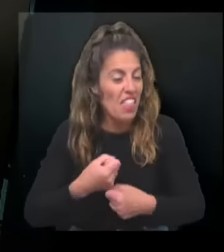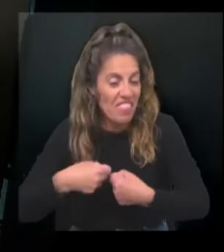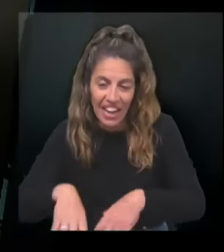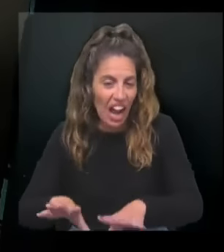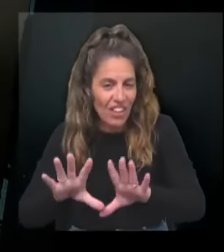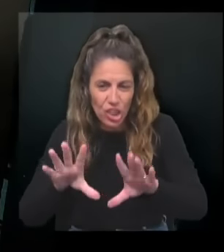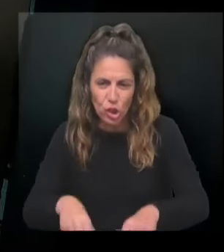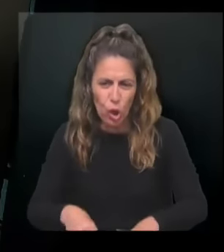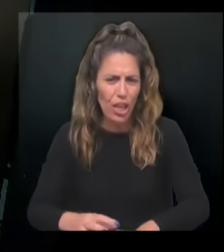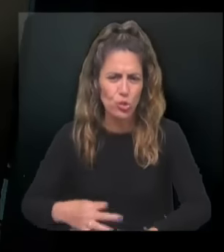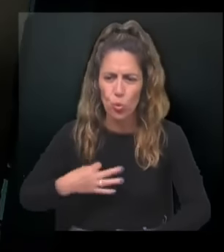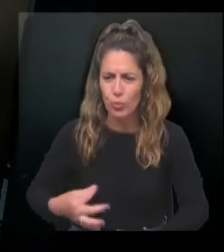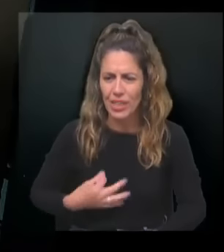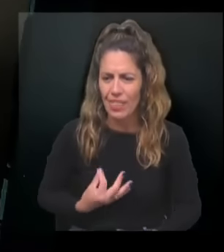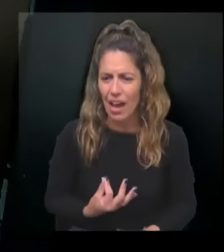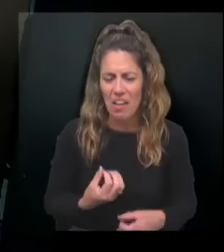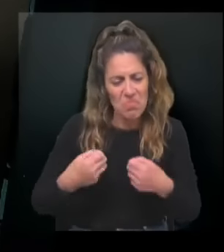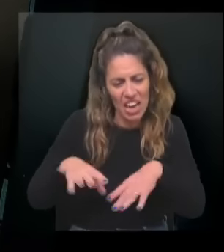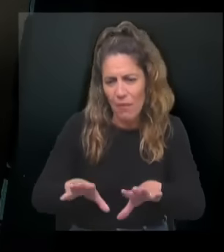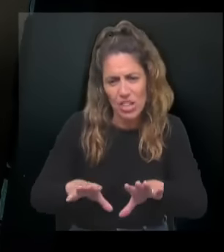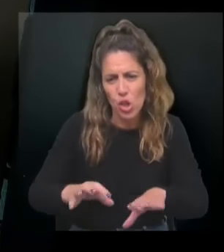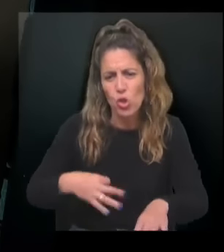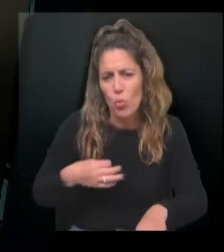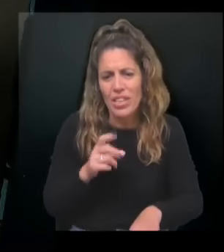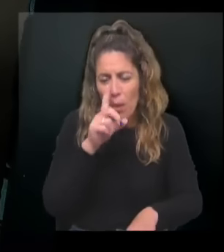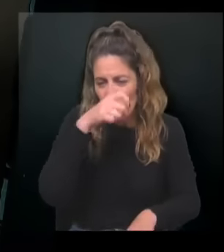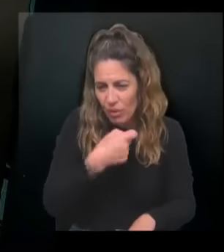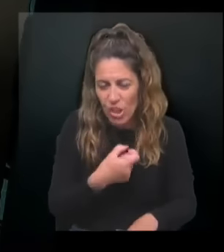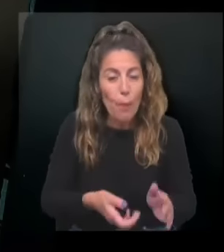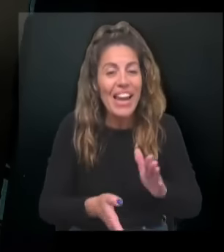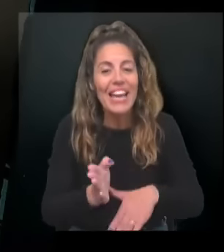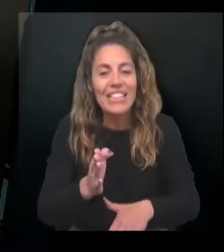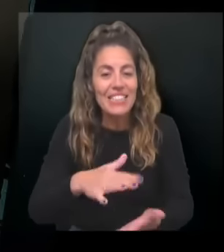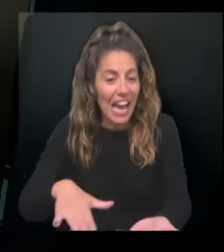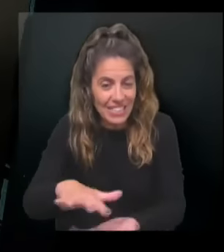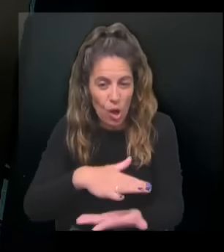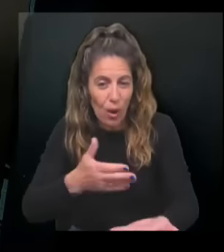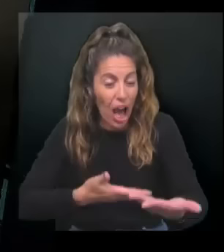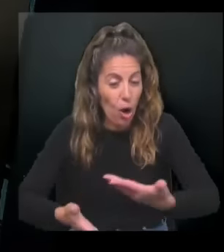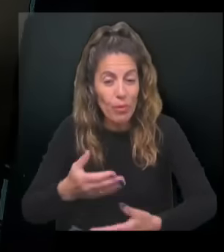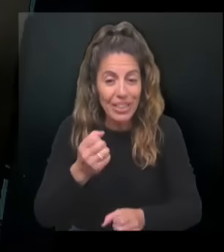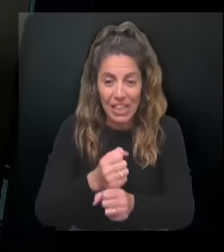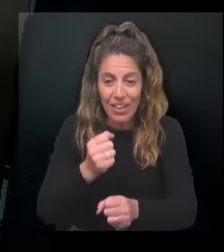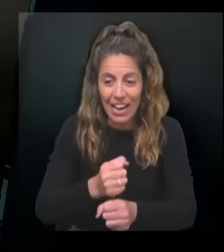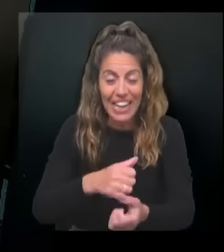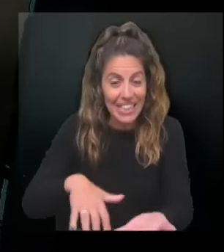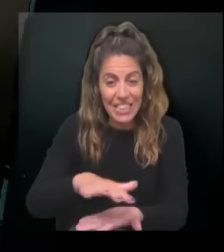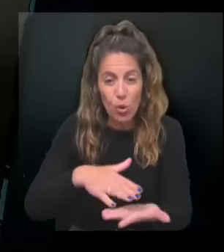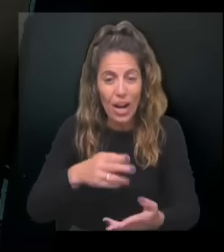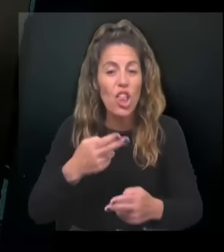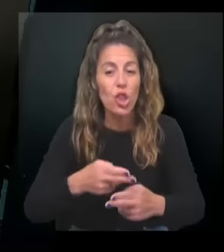todo lo que era su vida montevideana en general para irse a convivir y trabajar en la huella. Y así